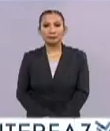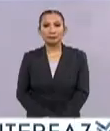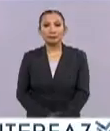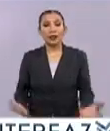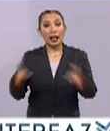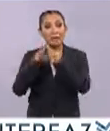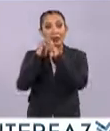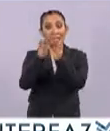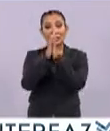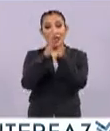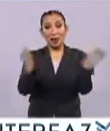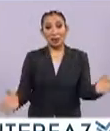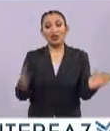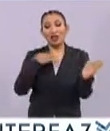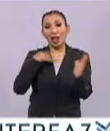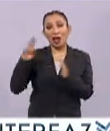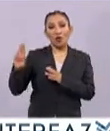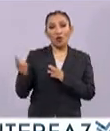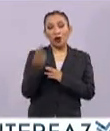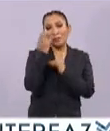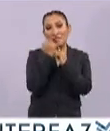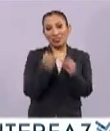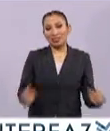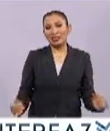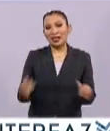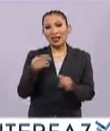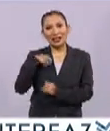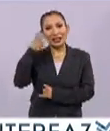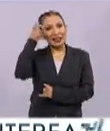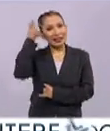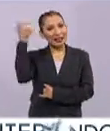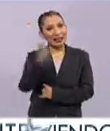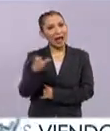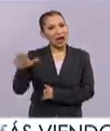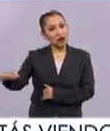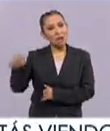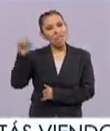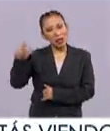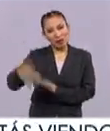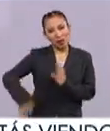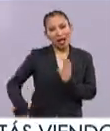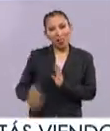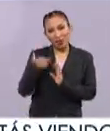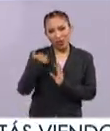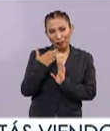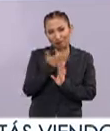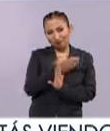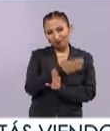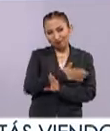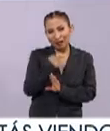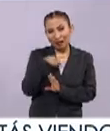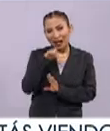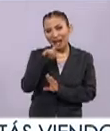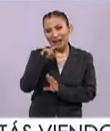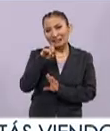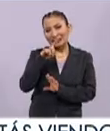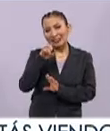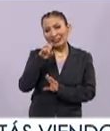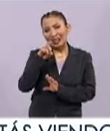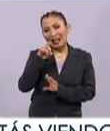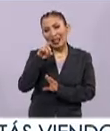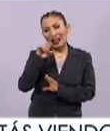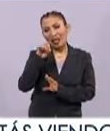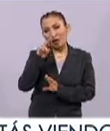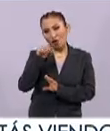Y la Feria del Libro de la Universidad Autónoma del Estado de Hidalgo, justo lo que venimos platicando con mi compañera Elis